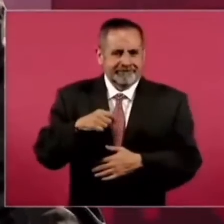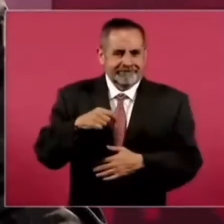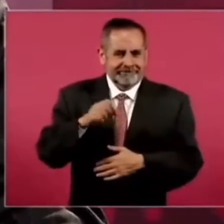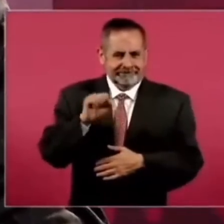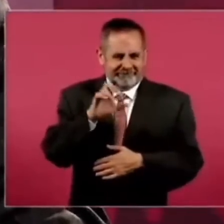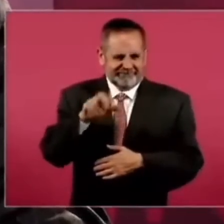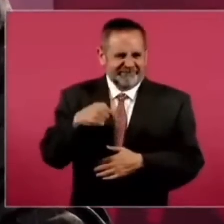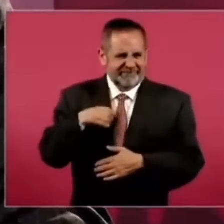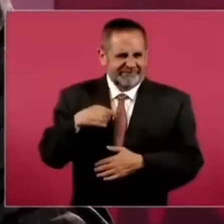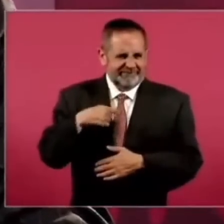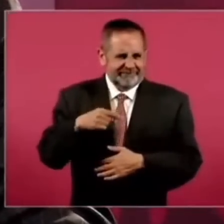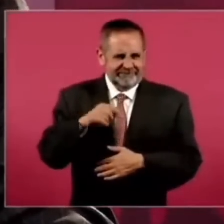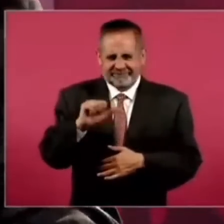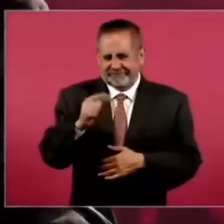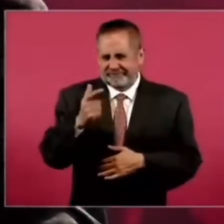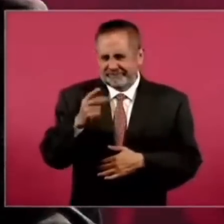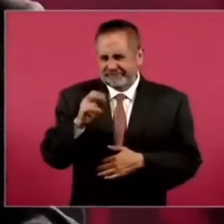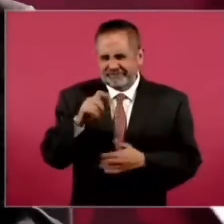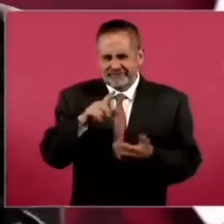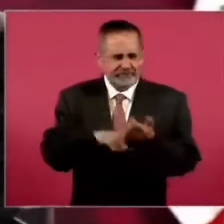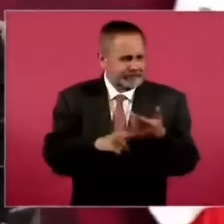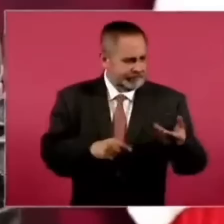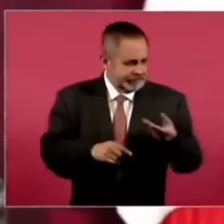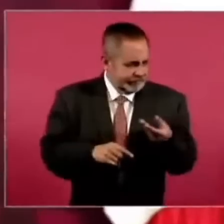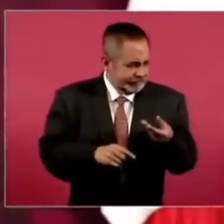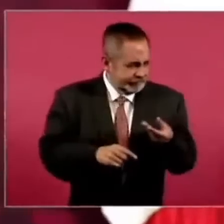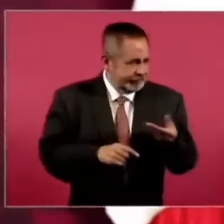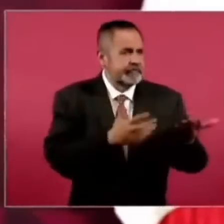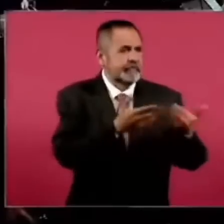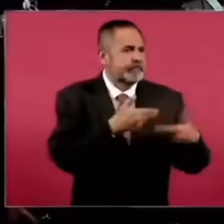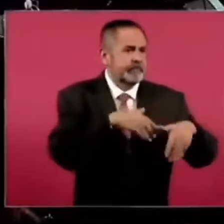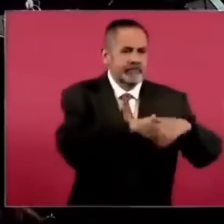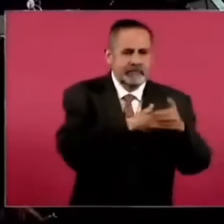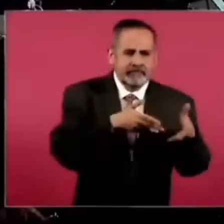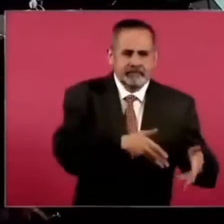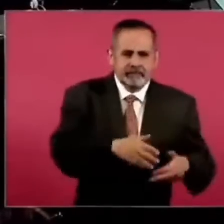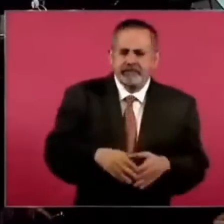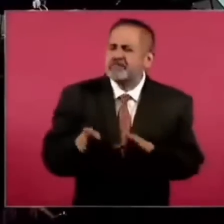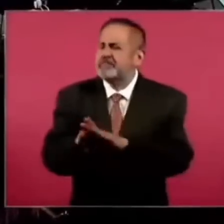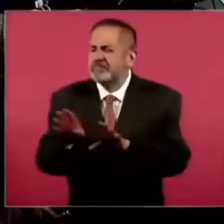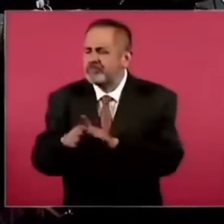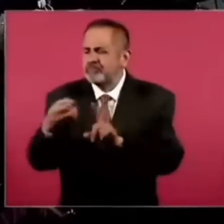el expediente. ¿Cuál es el procedimiento ahí, abogado?